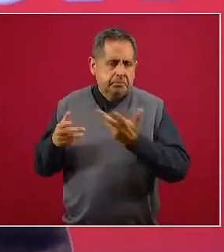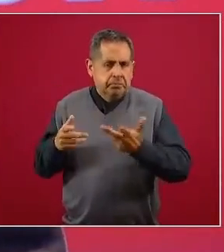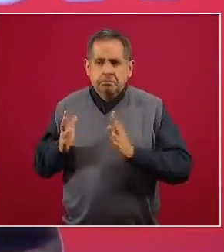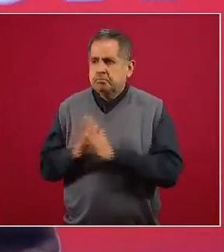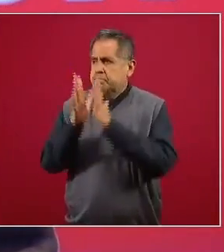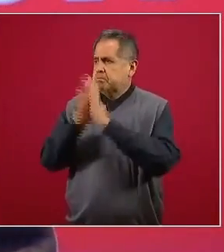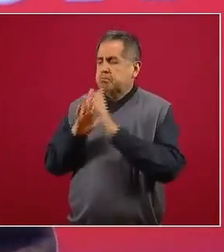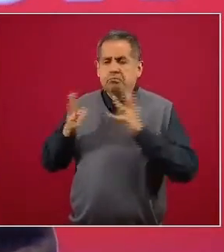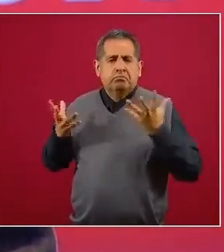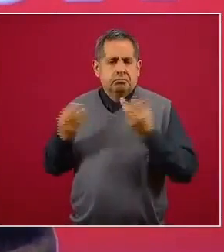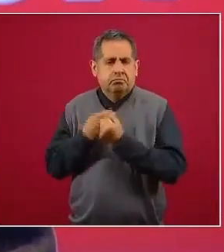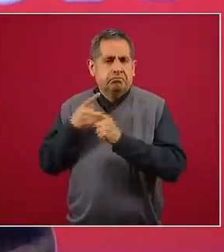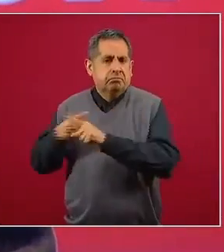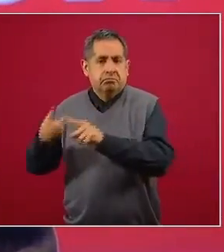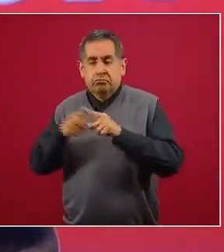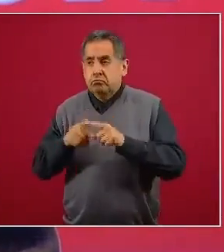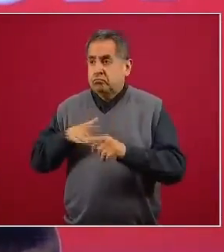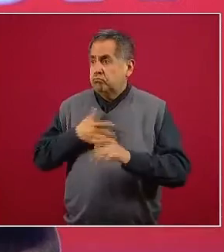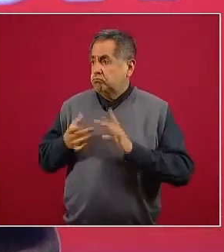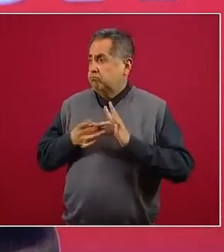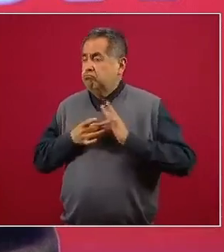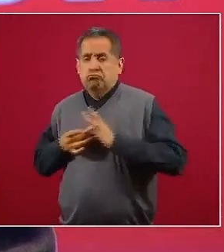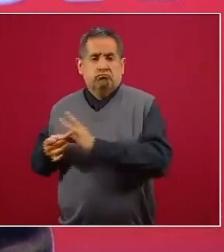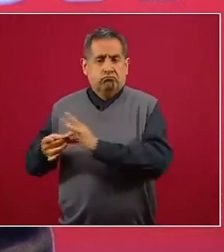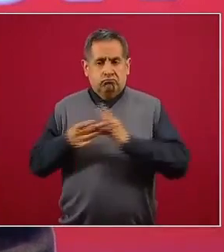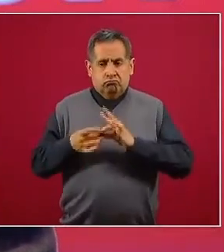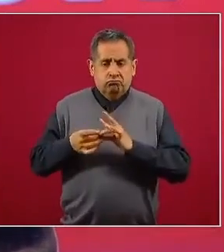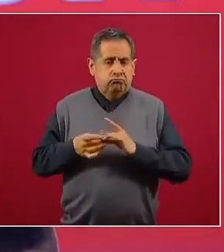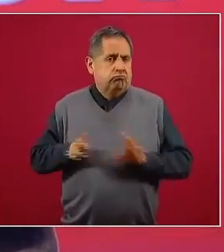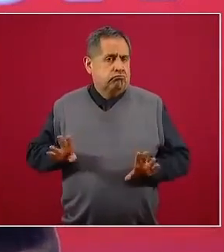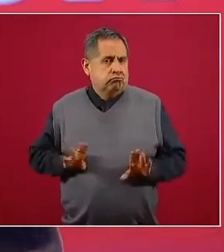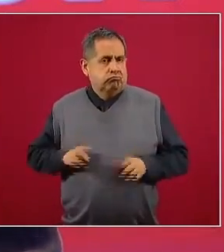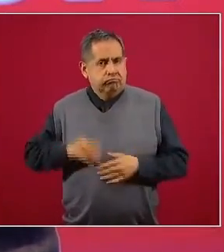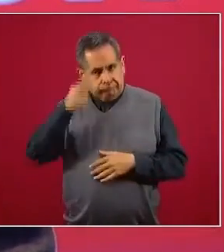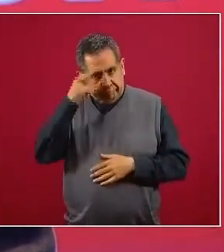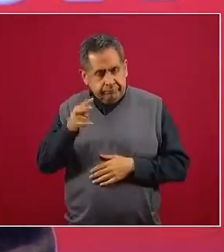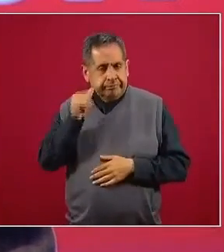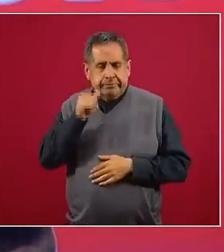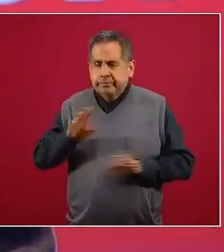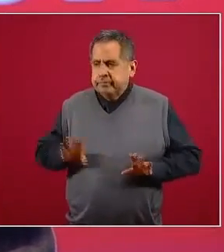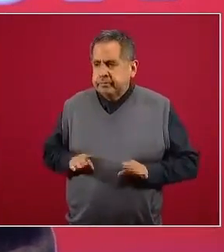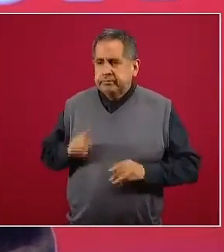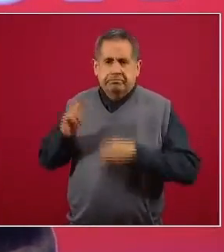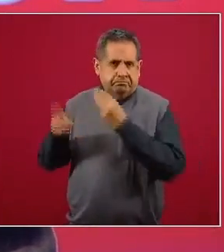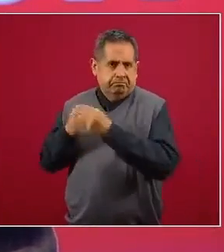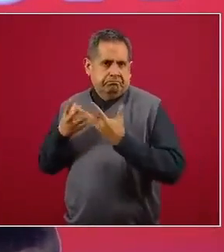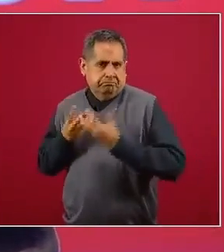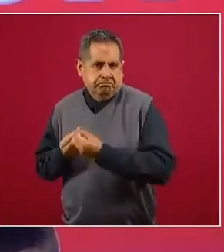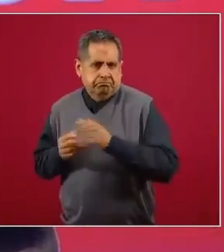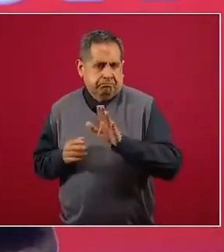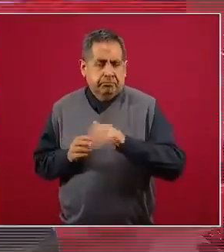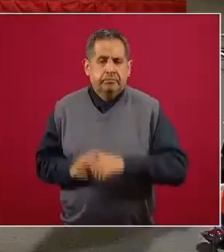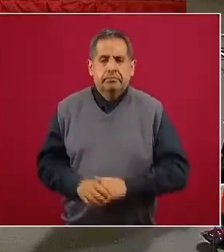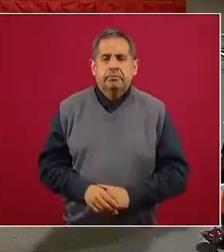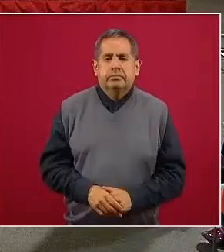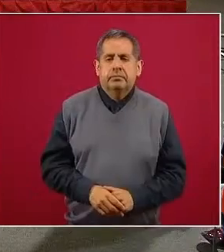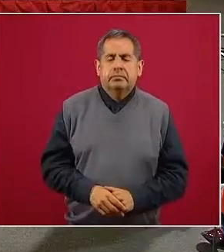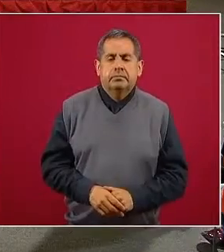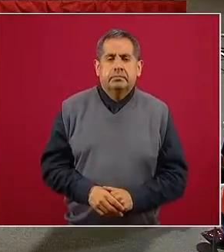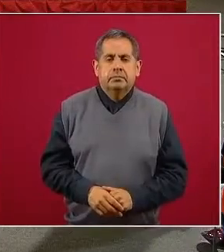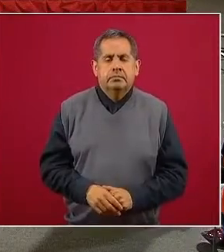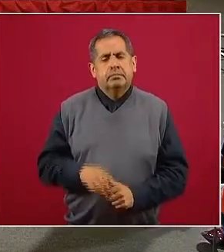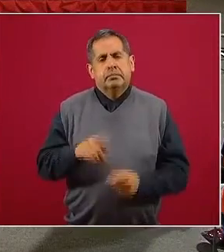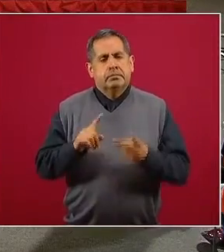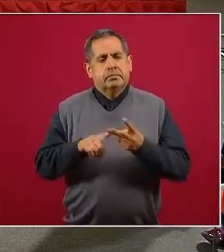de participar en los mecanismos solidarios, benéficos para México, benéficos para el mundo. Gracias. Y